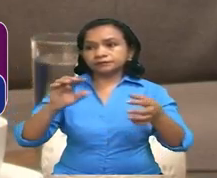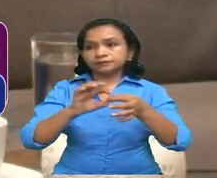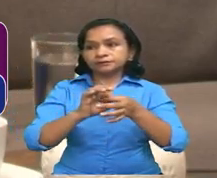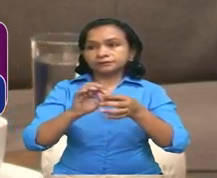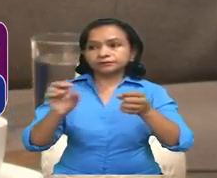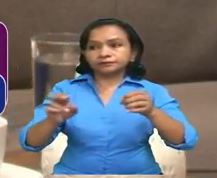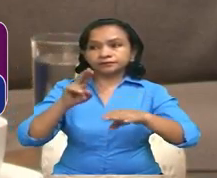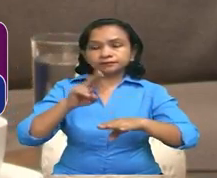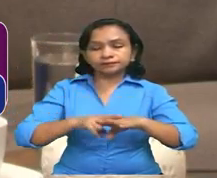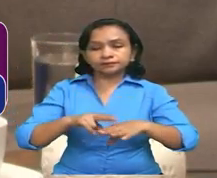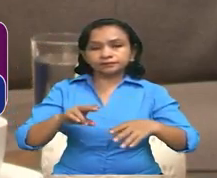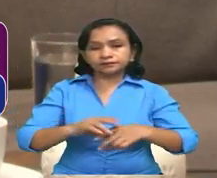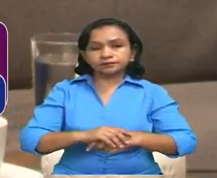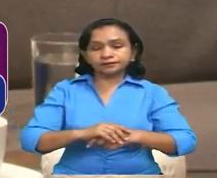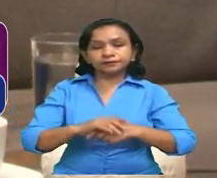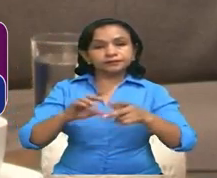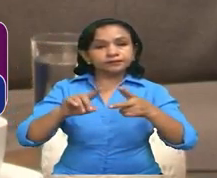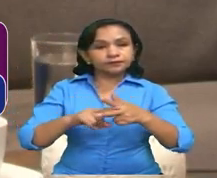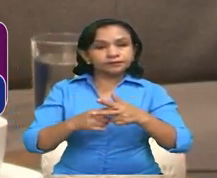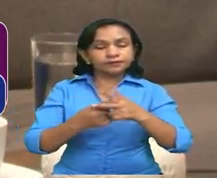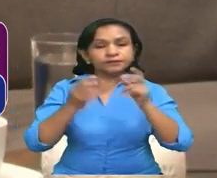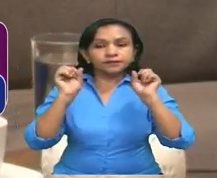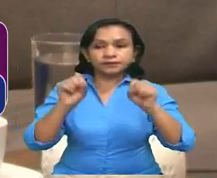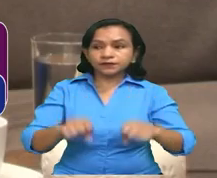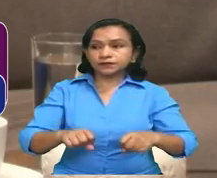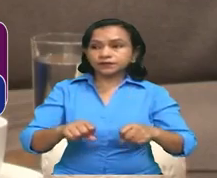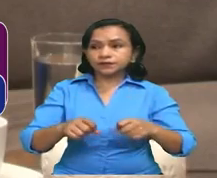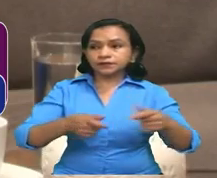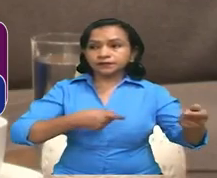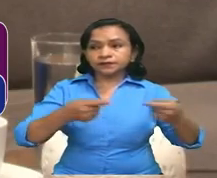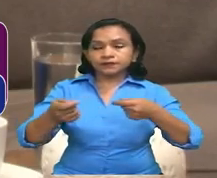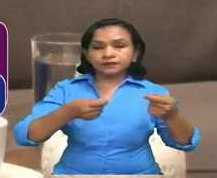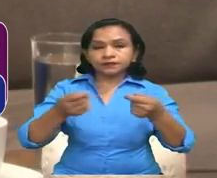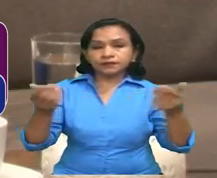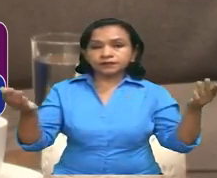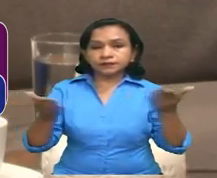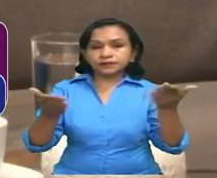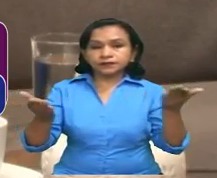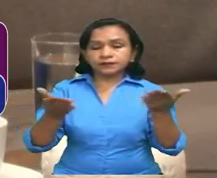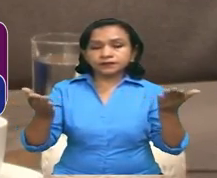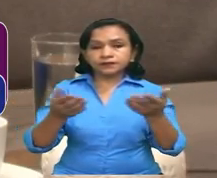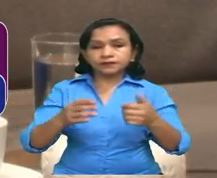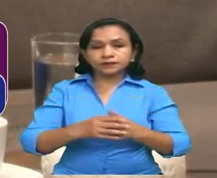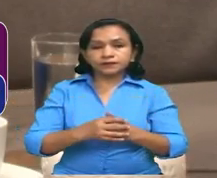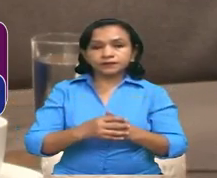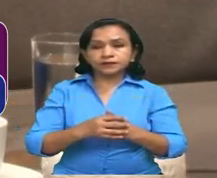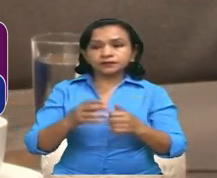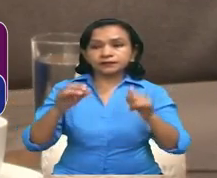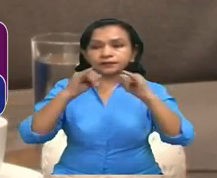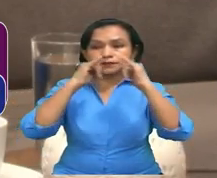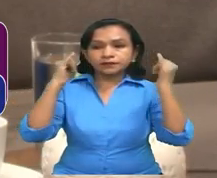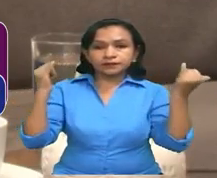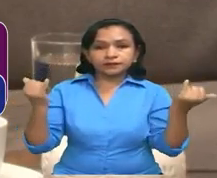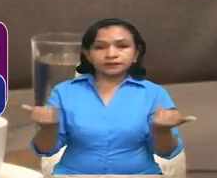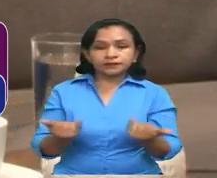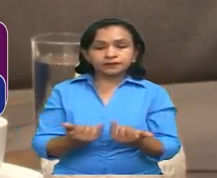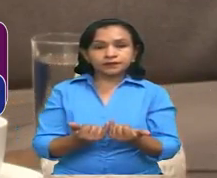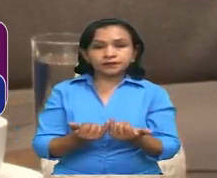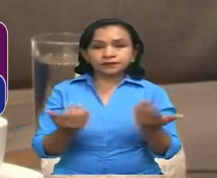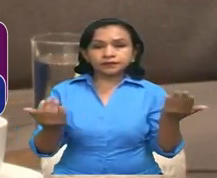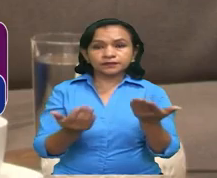34 medios de prensa internacional. Fue realmente un éxito para haber sido la primera vez que lo estamos